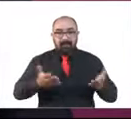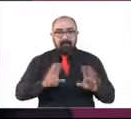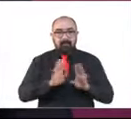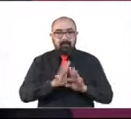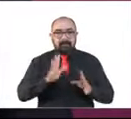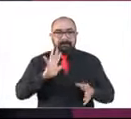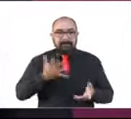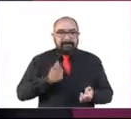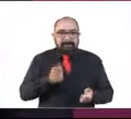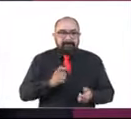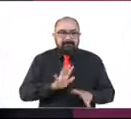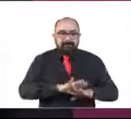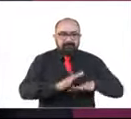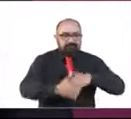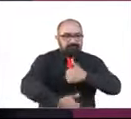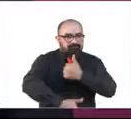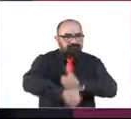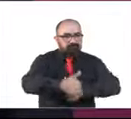ahora sí, cómo